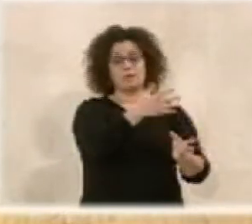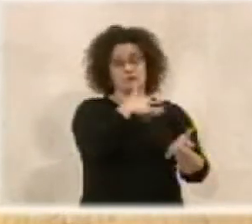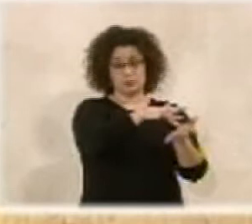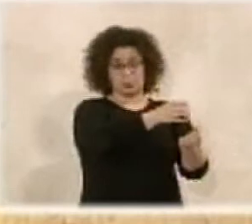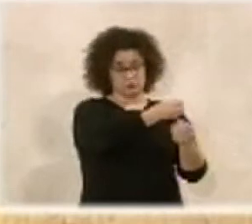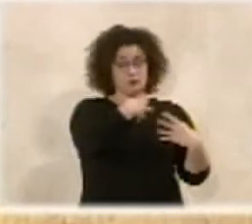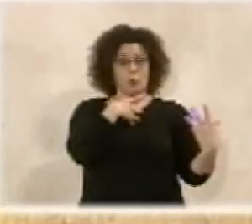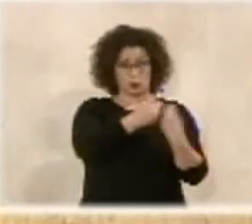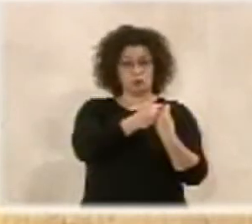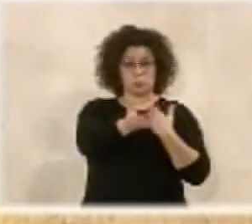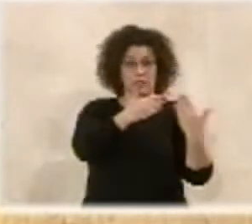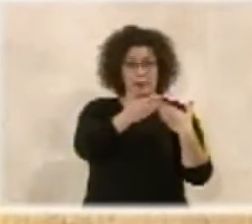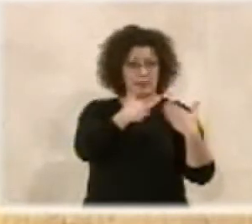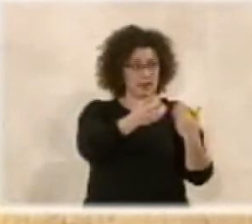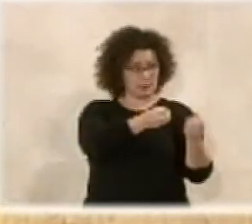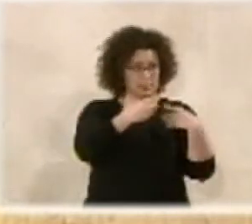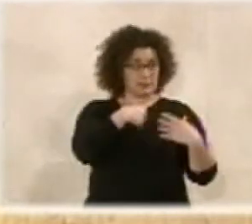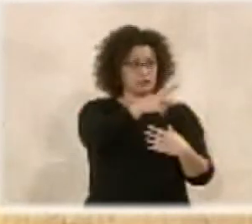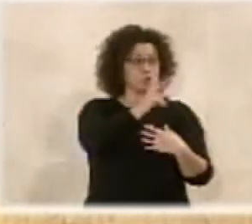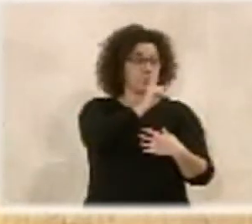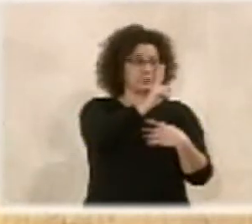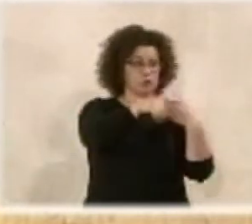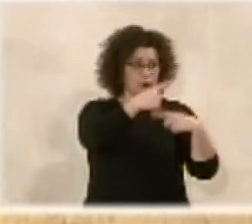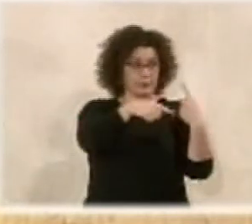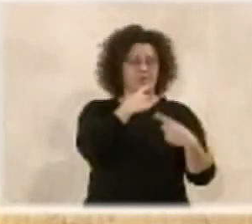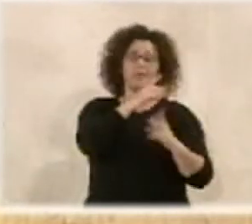también hemos estado con ella. Pero bueno,